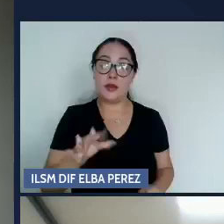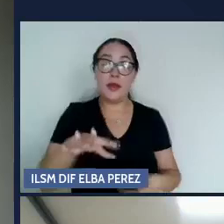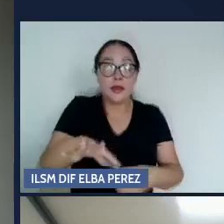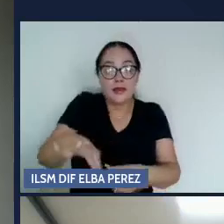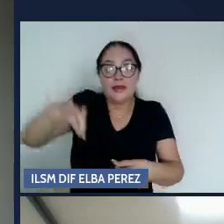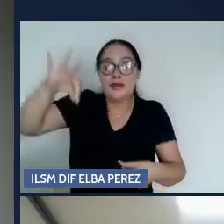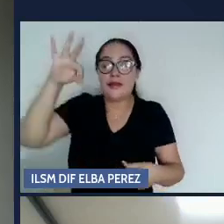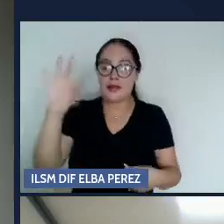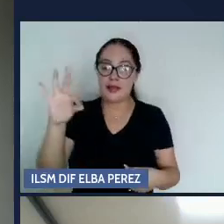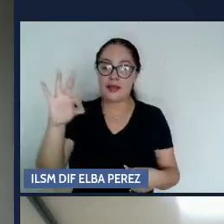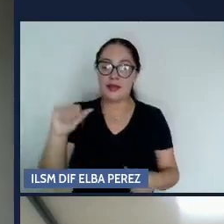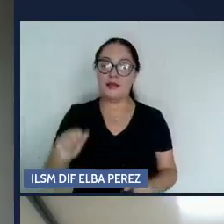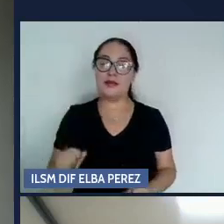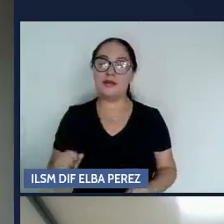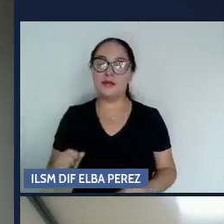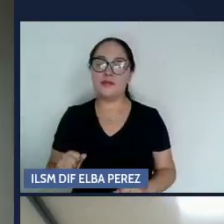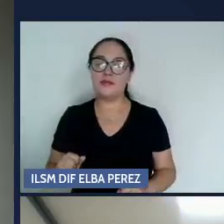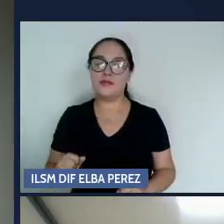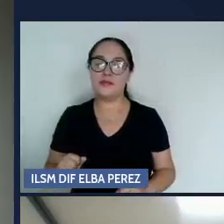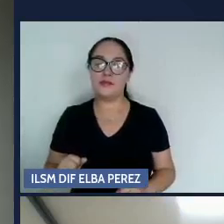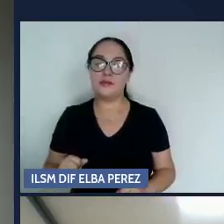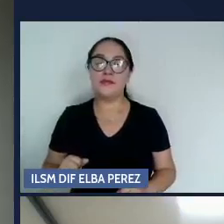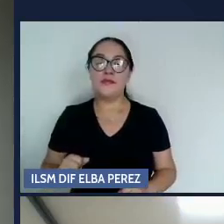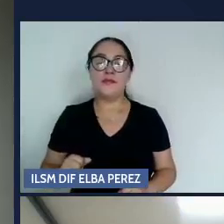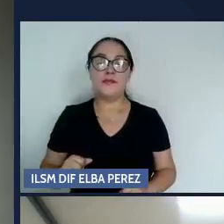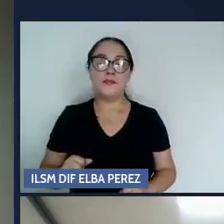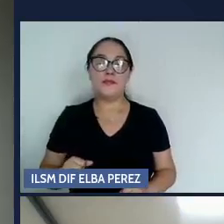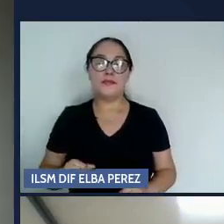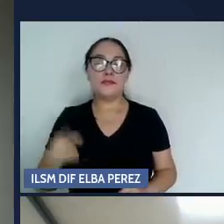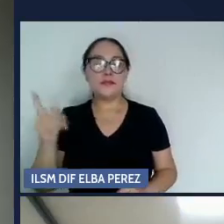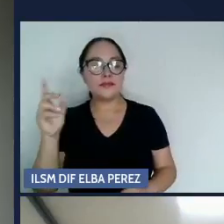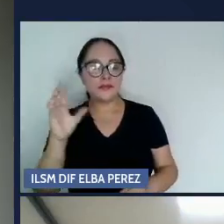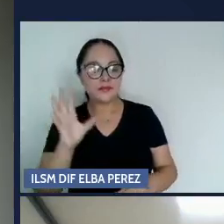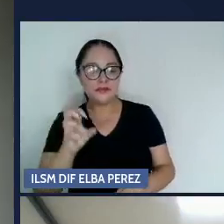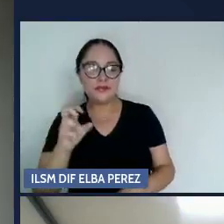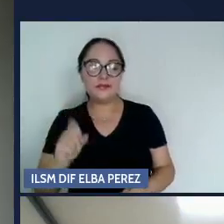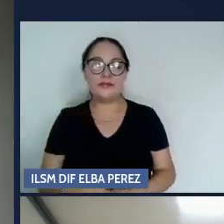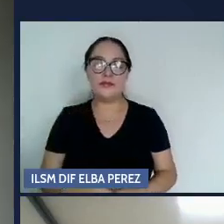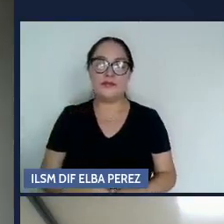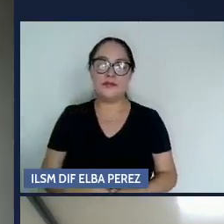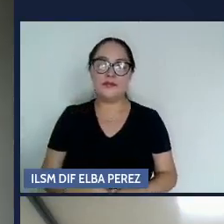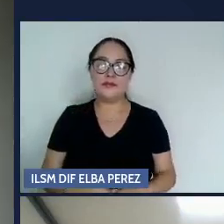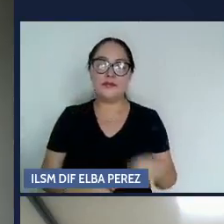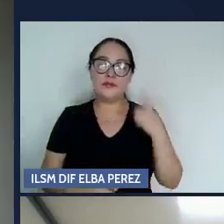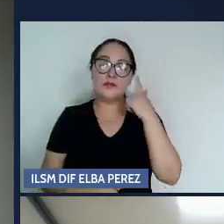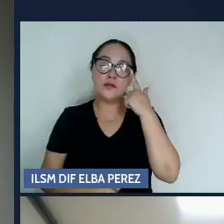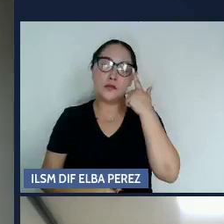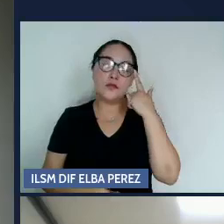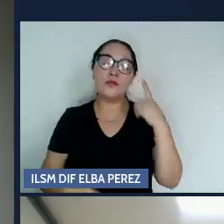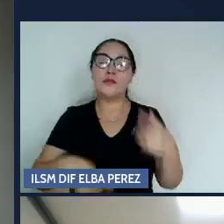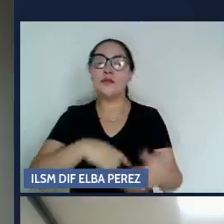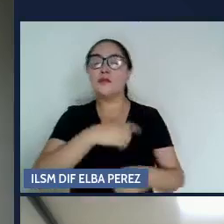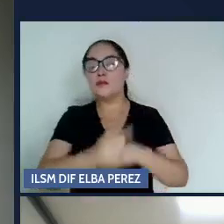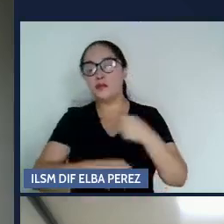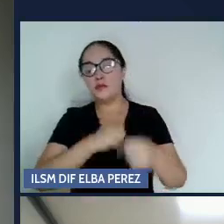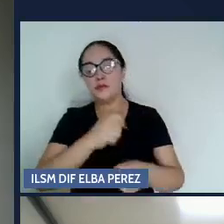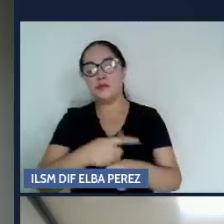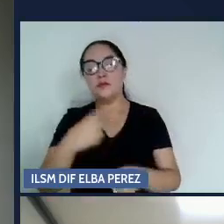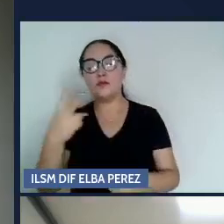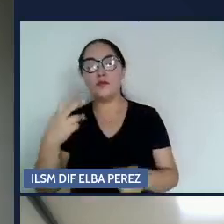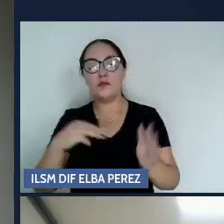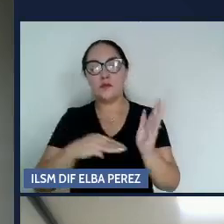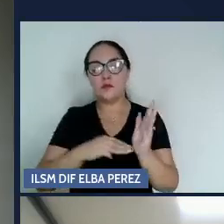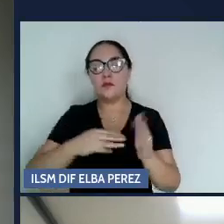de delitos electorales, esta que les mencionaba, que fue emanada en 2014 a través de la reforma